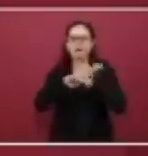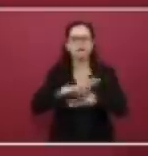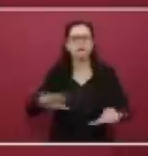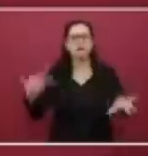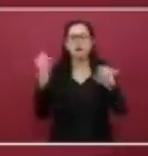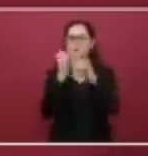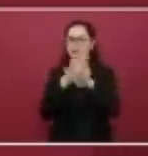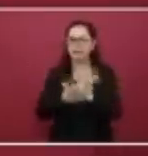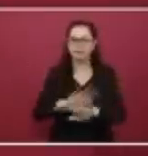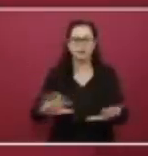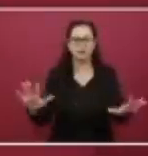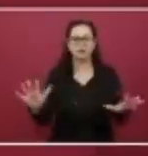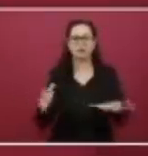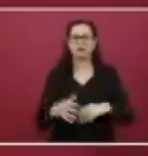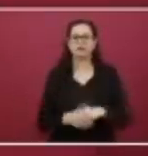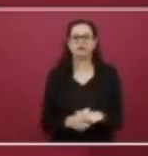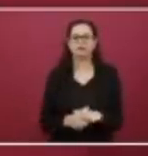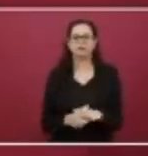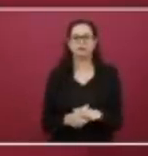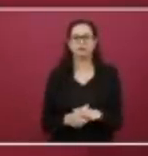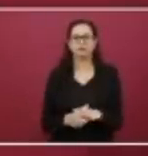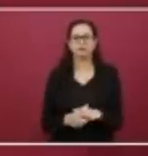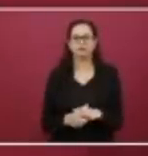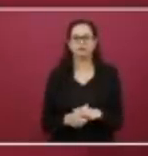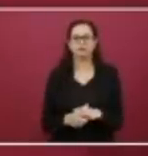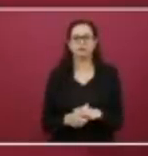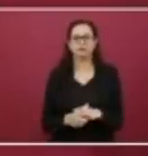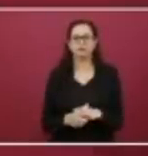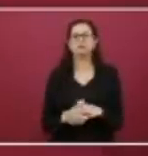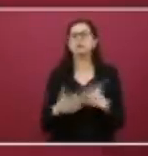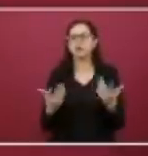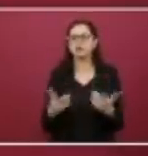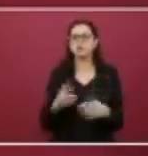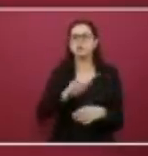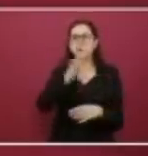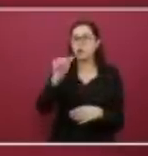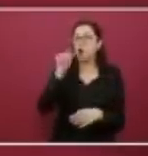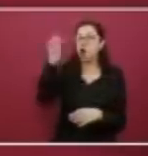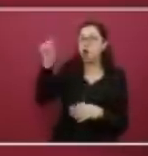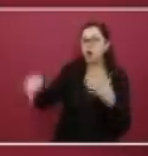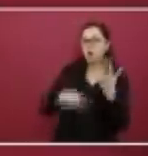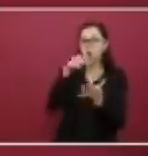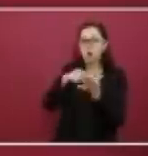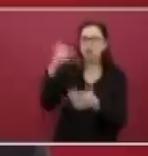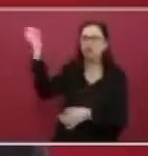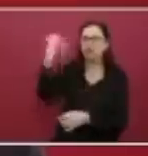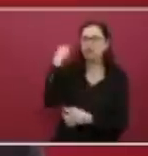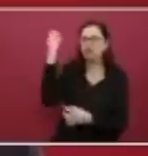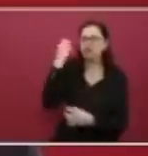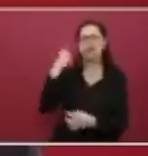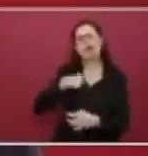de estar las asambleas porque es distinto